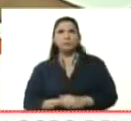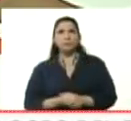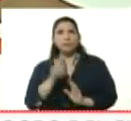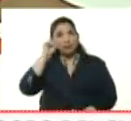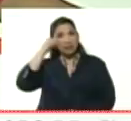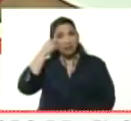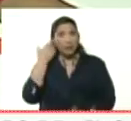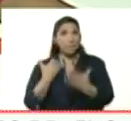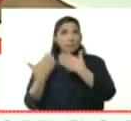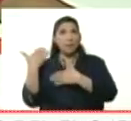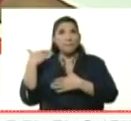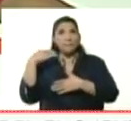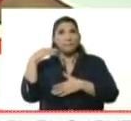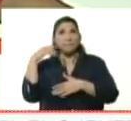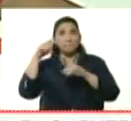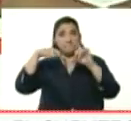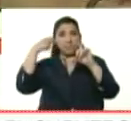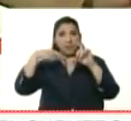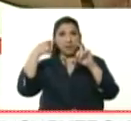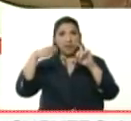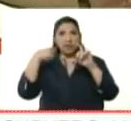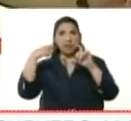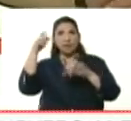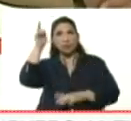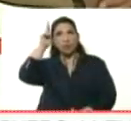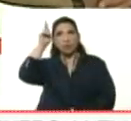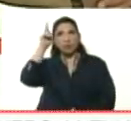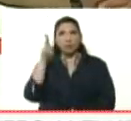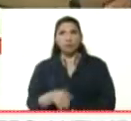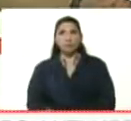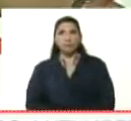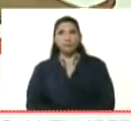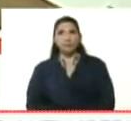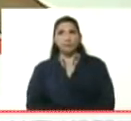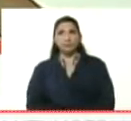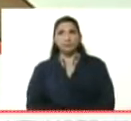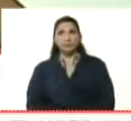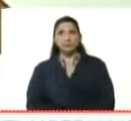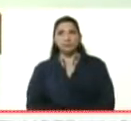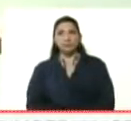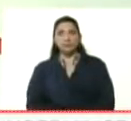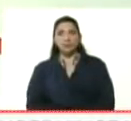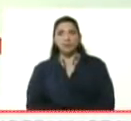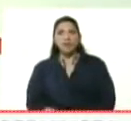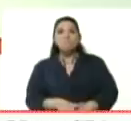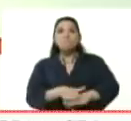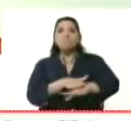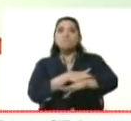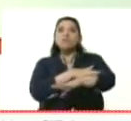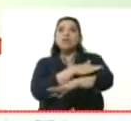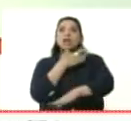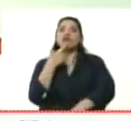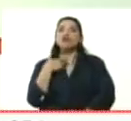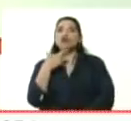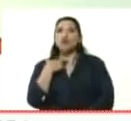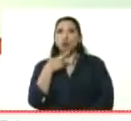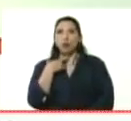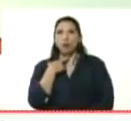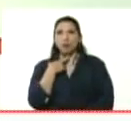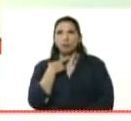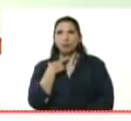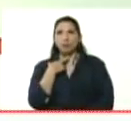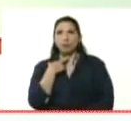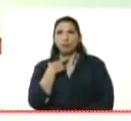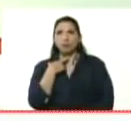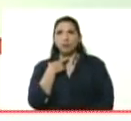aquellas viejas películas de los indios, pieles rojas que llamaban en Estados Unidos, los Sioux, que pasaban